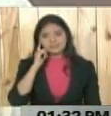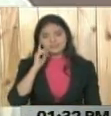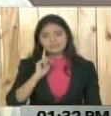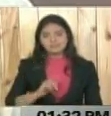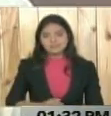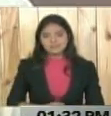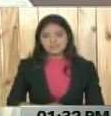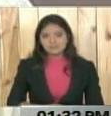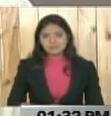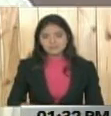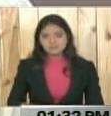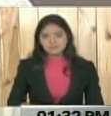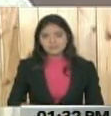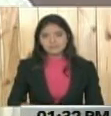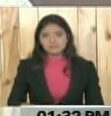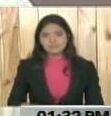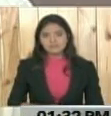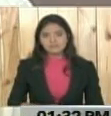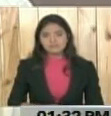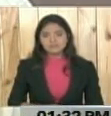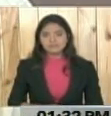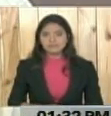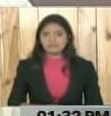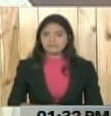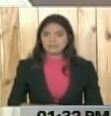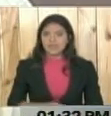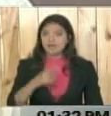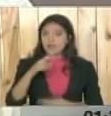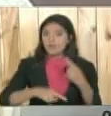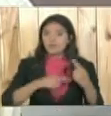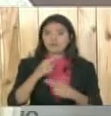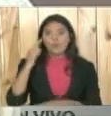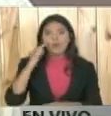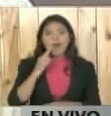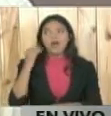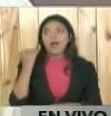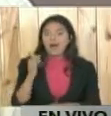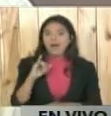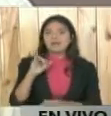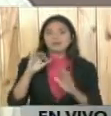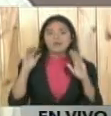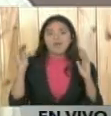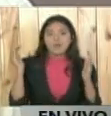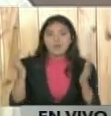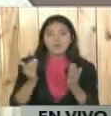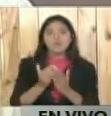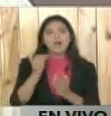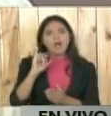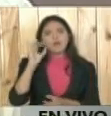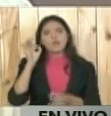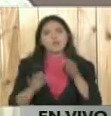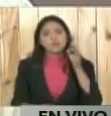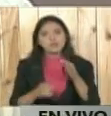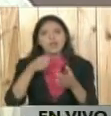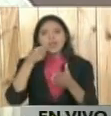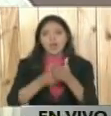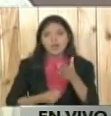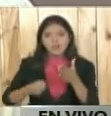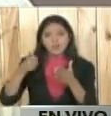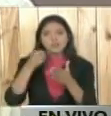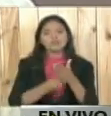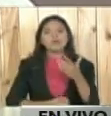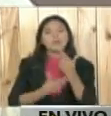Y donde está la revolución bolivariana, que está en todo el mundo, ahí está la justicia también. La lucha por la libertad y la lucha por la paz.